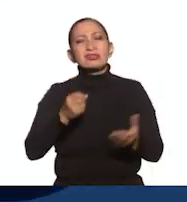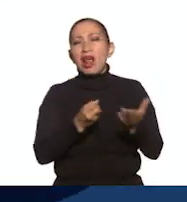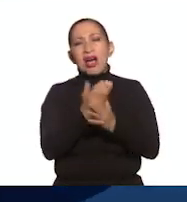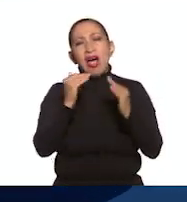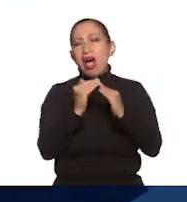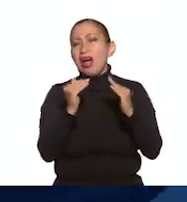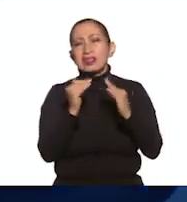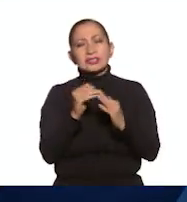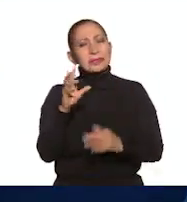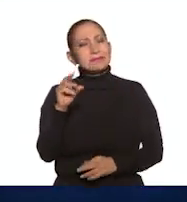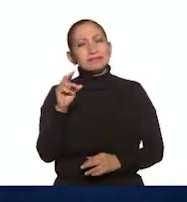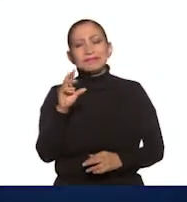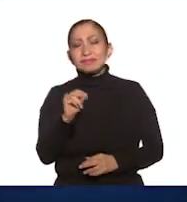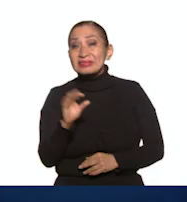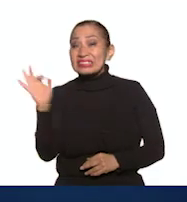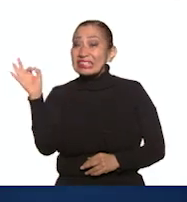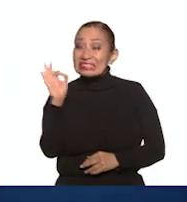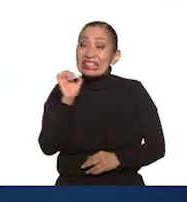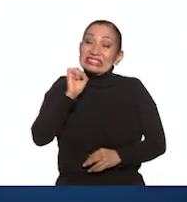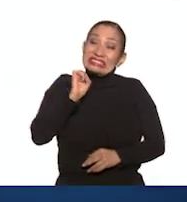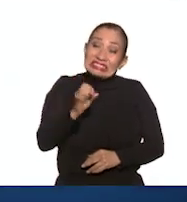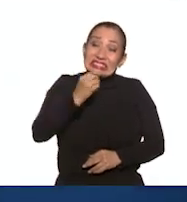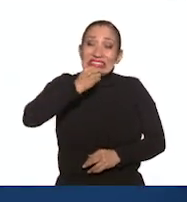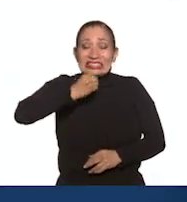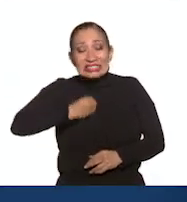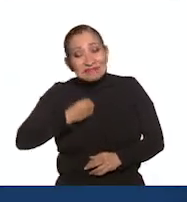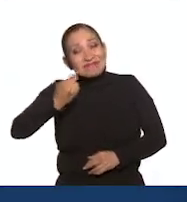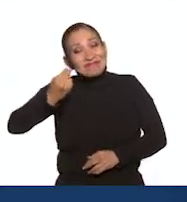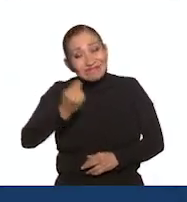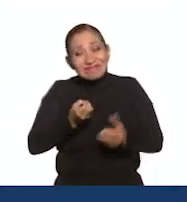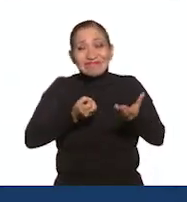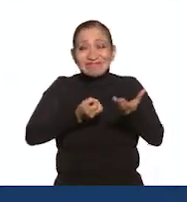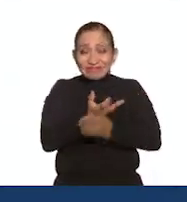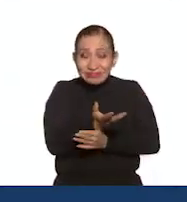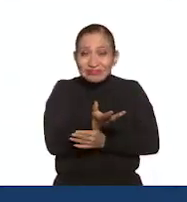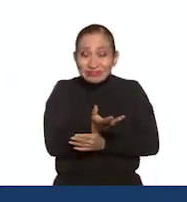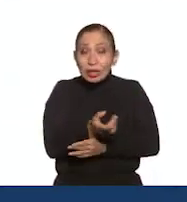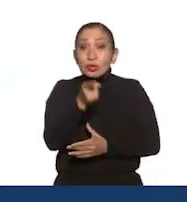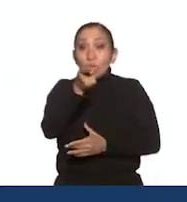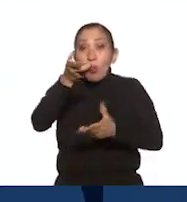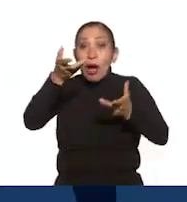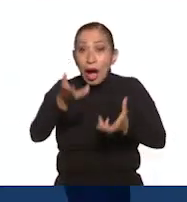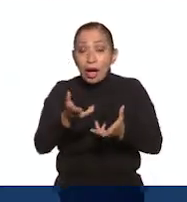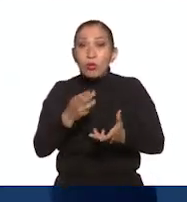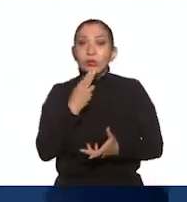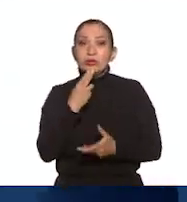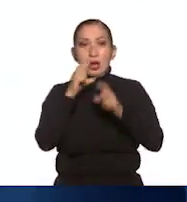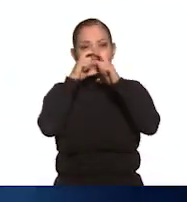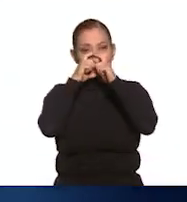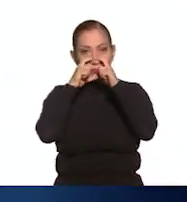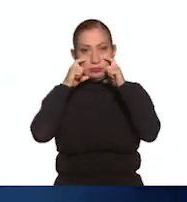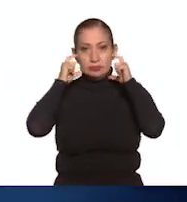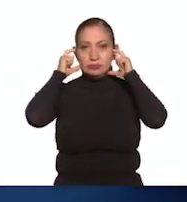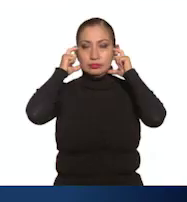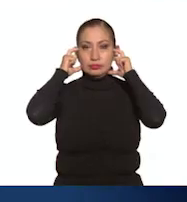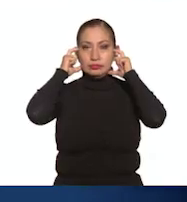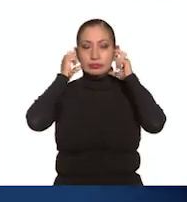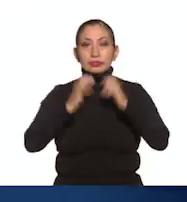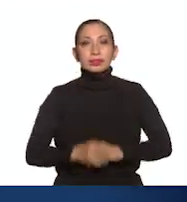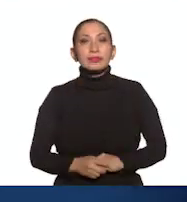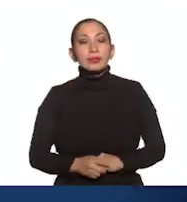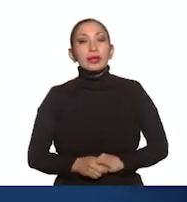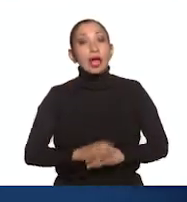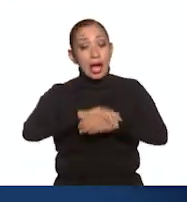no salir de casa a menos que sea muy necesario. Si lo haces, utiliza el